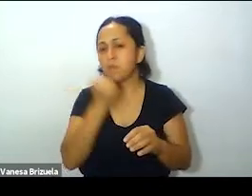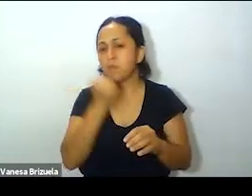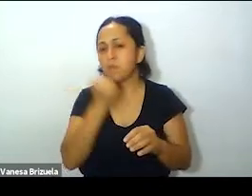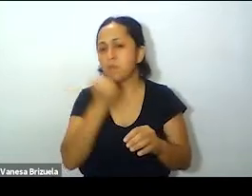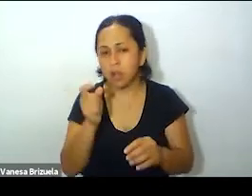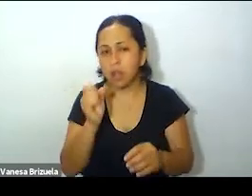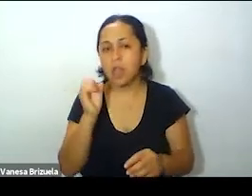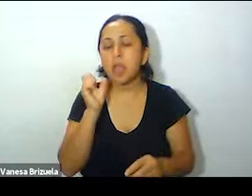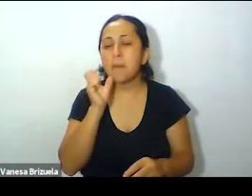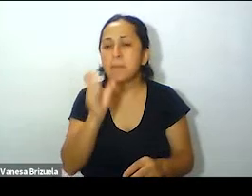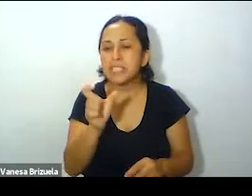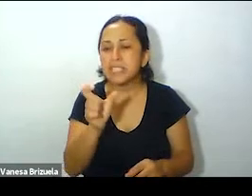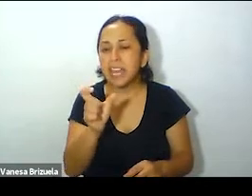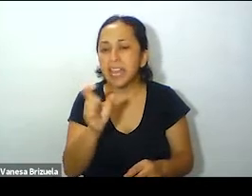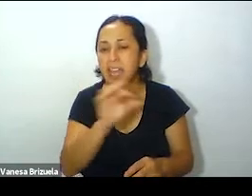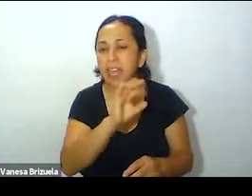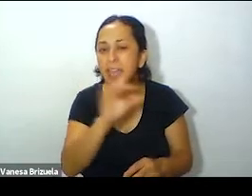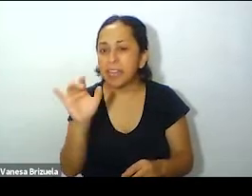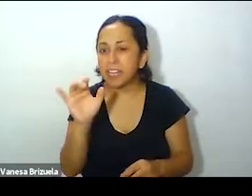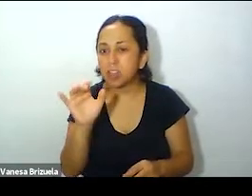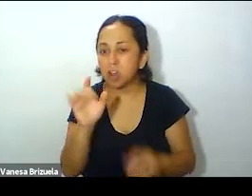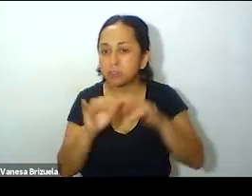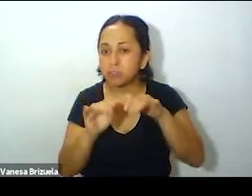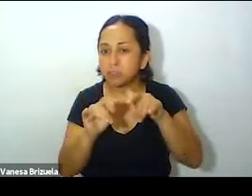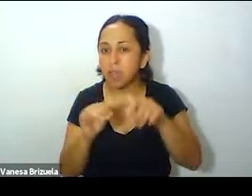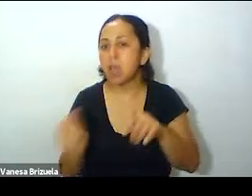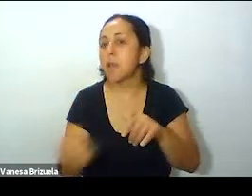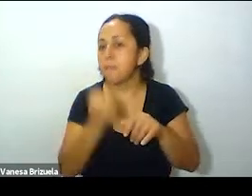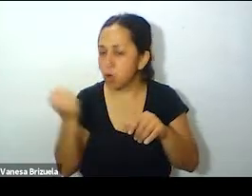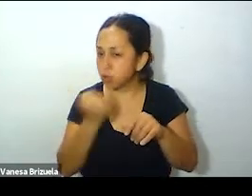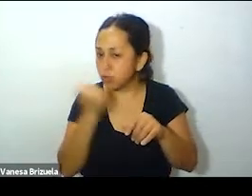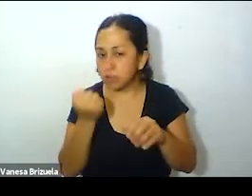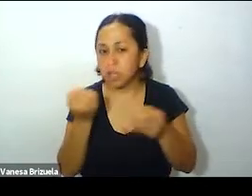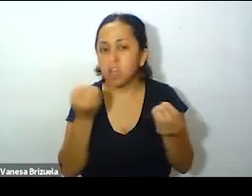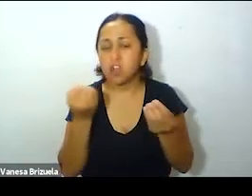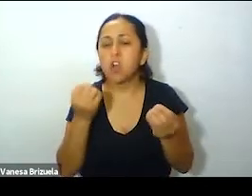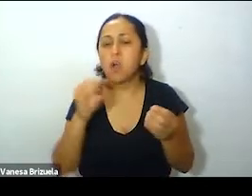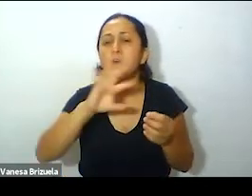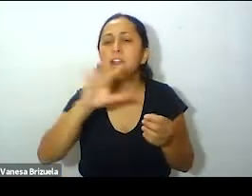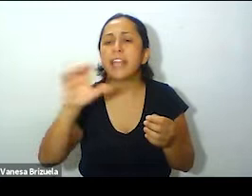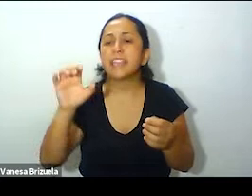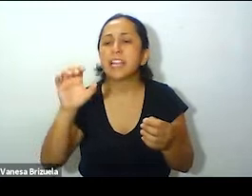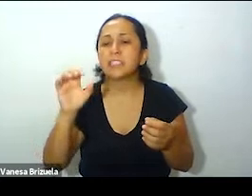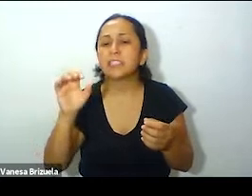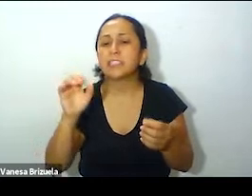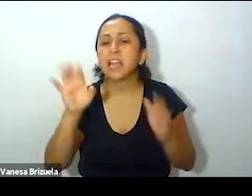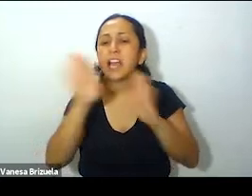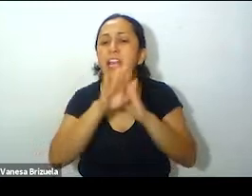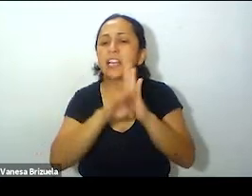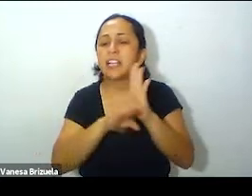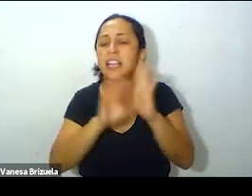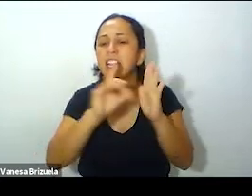fundamental de los diseños es el mensaje escrito. Y para esto debemos entender cómo se forman las letras y